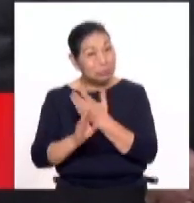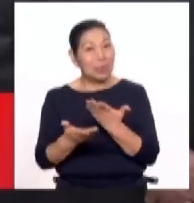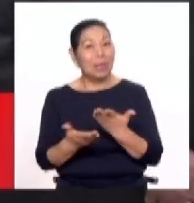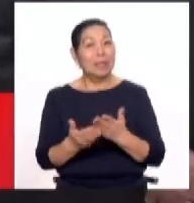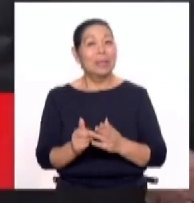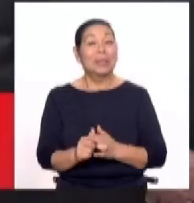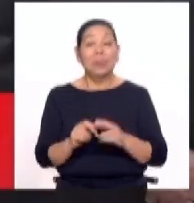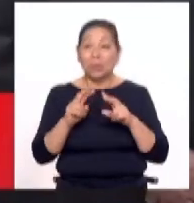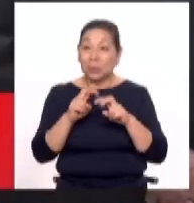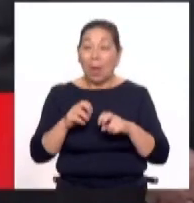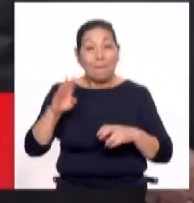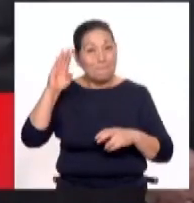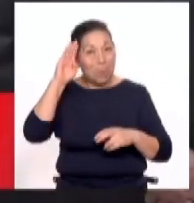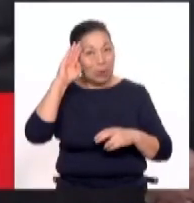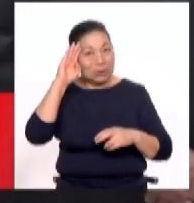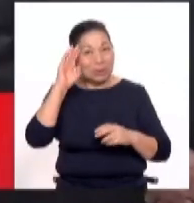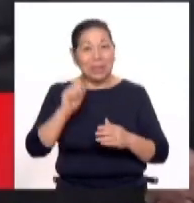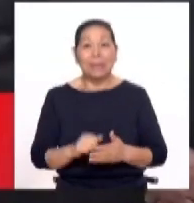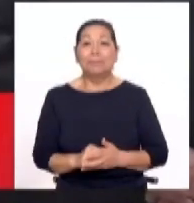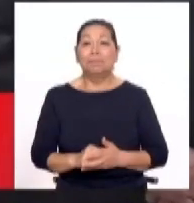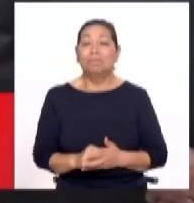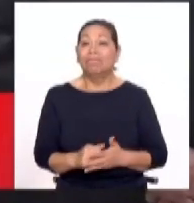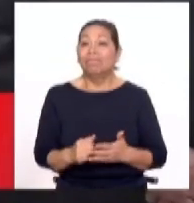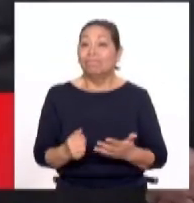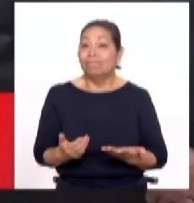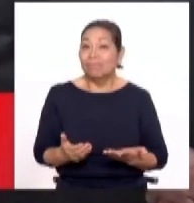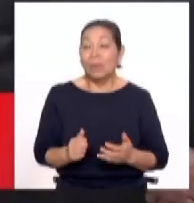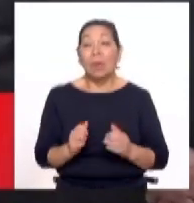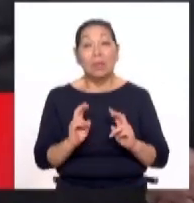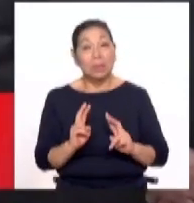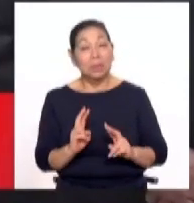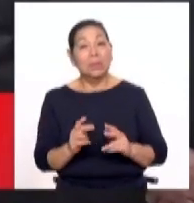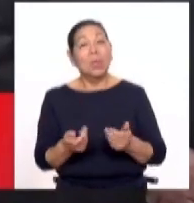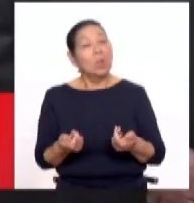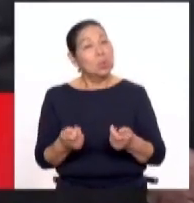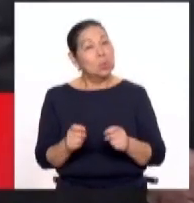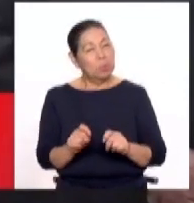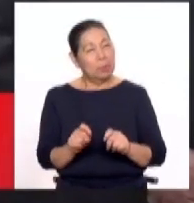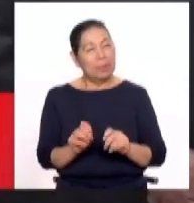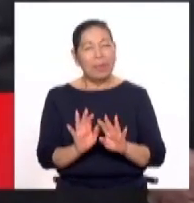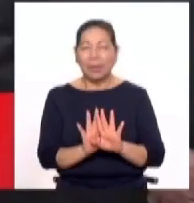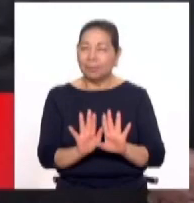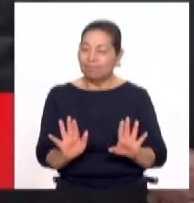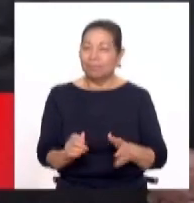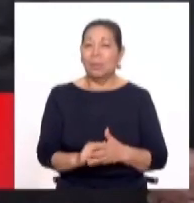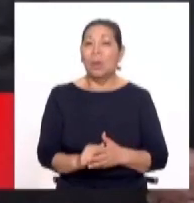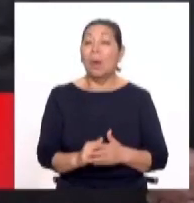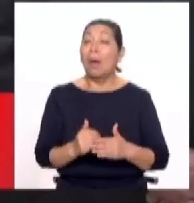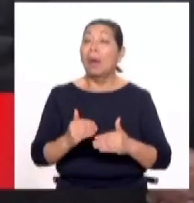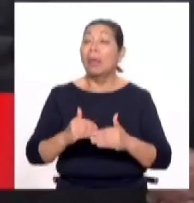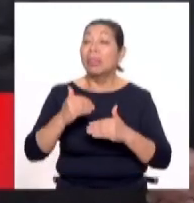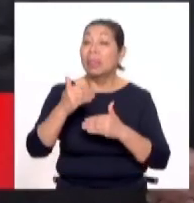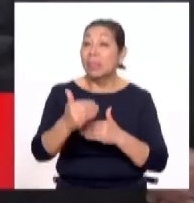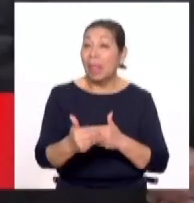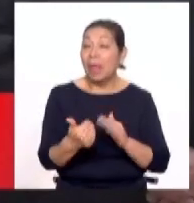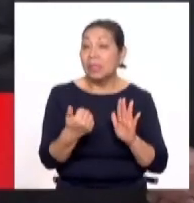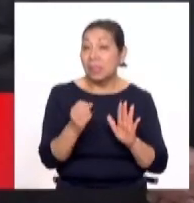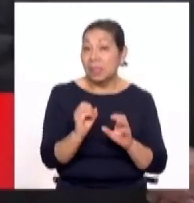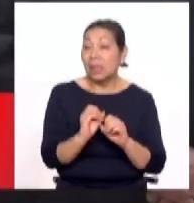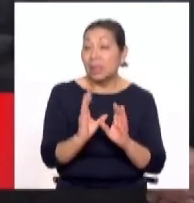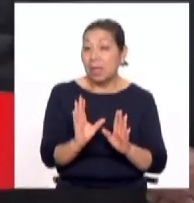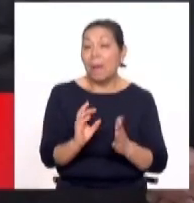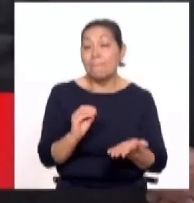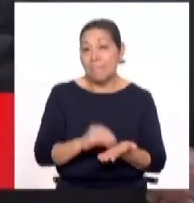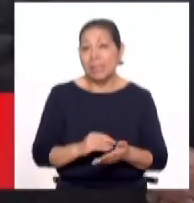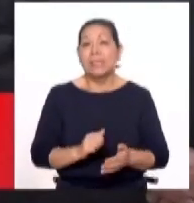el análisis que ha hecho la Policía Nacional. Entonces vamos a levantar esta restricción. Hay una prórroga por 60 días